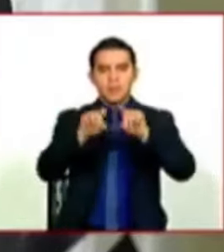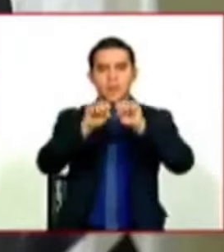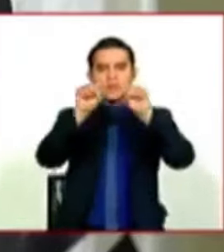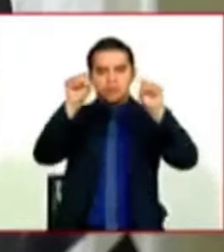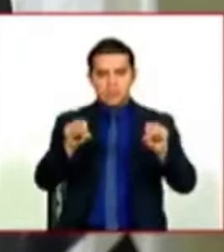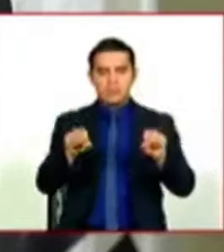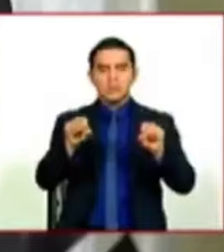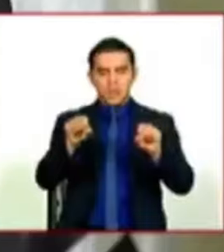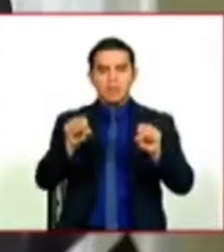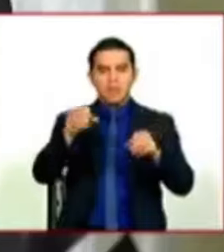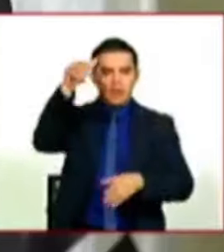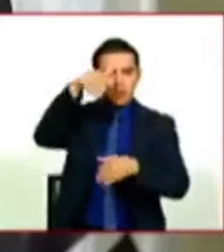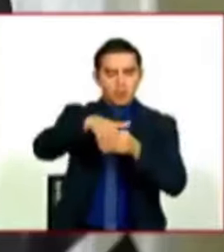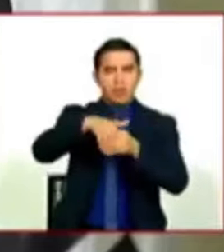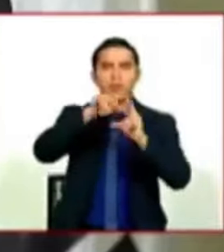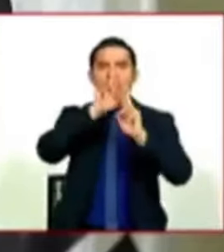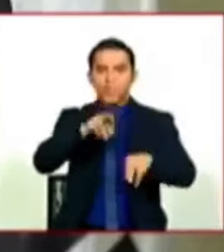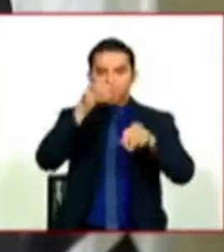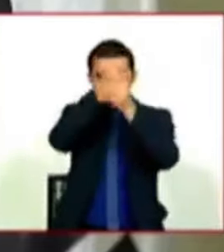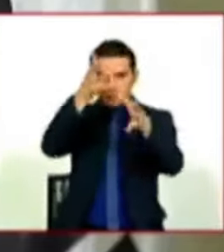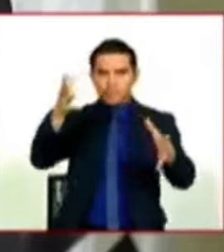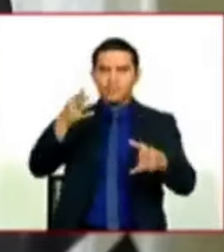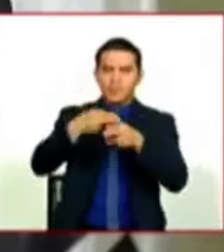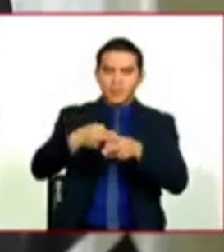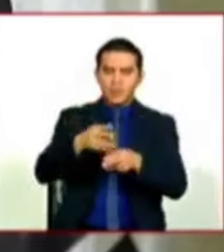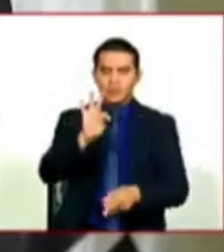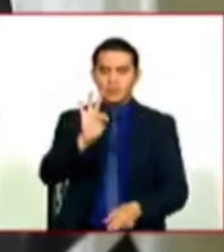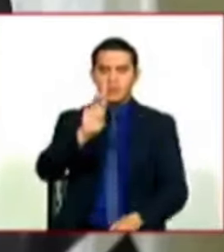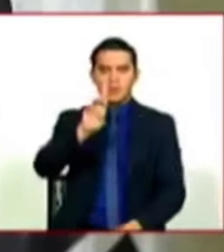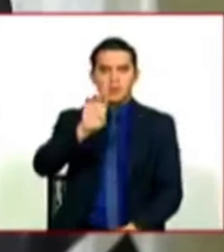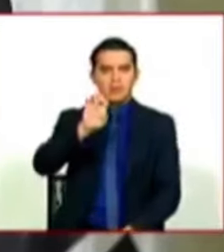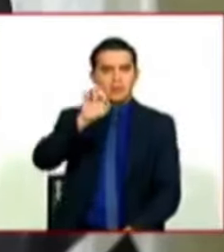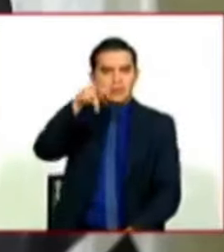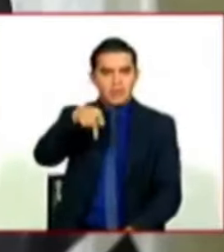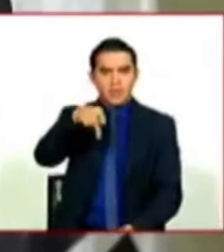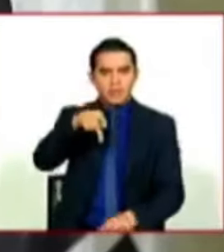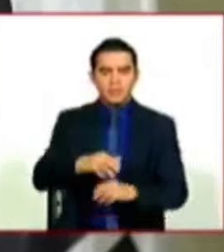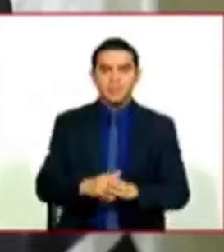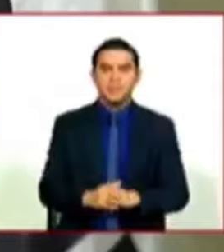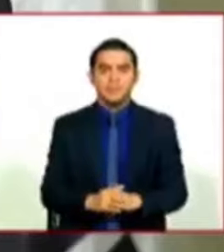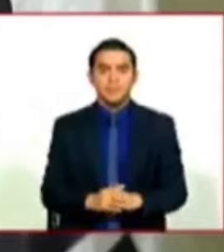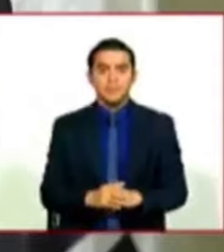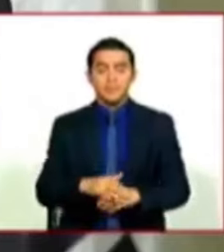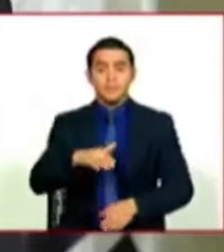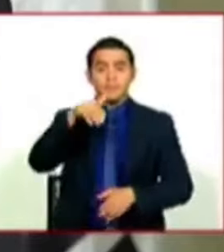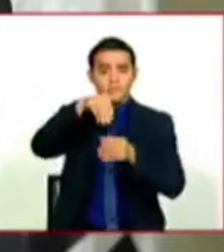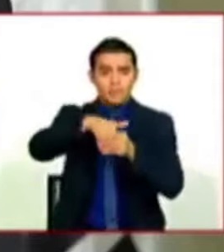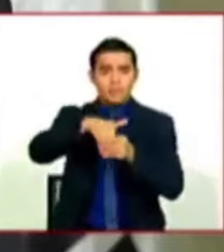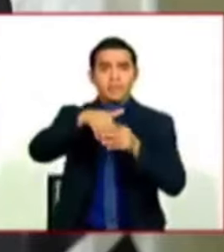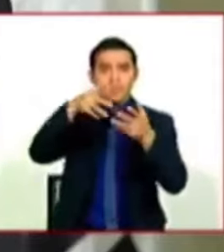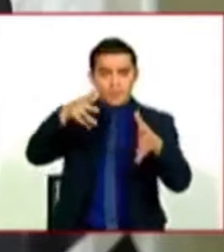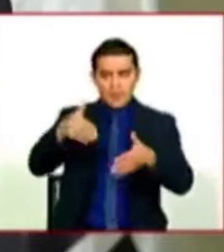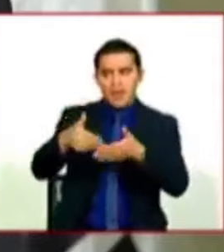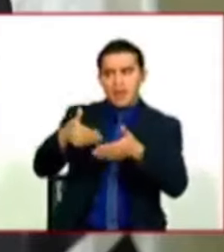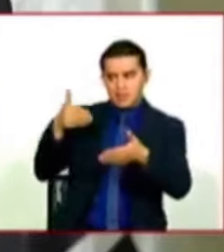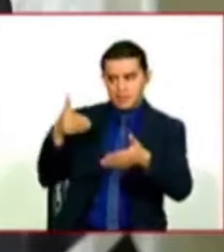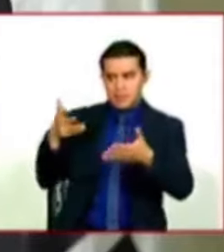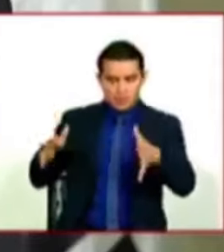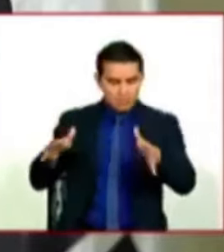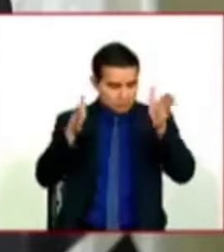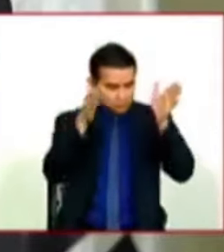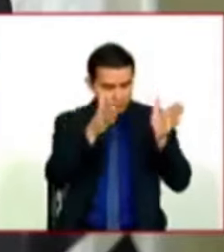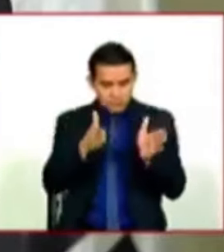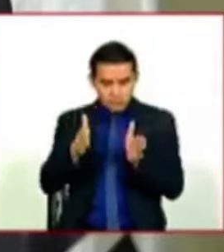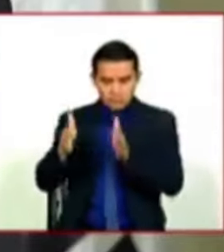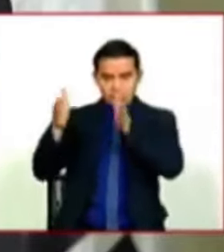electorales preliminares, TREP. Las elecciones se han planificado con la antelación necesaria.